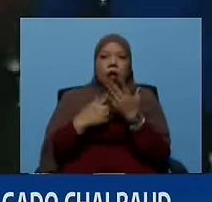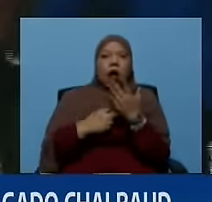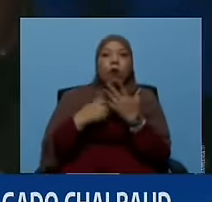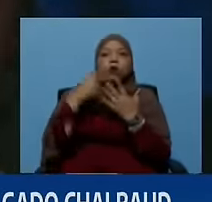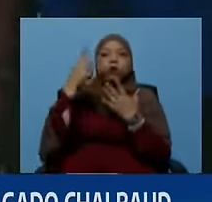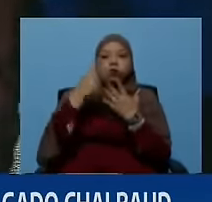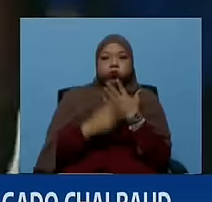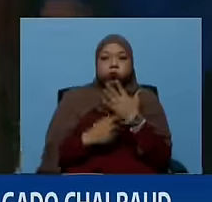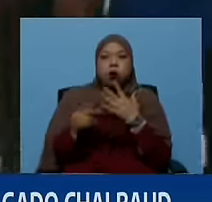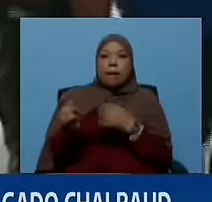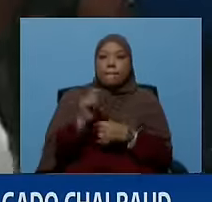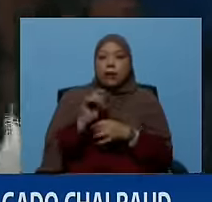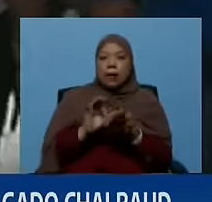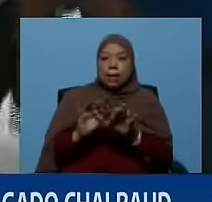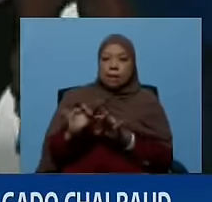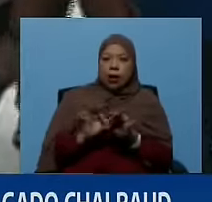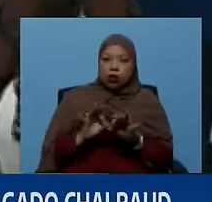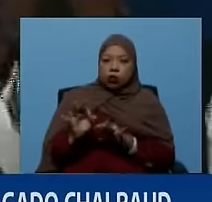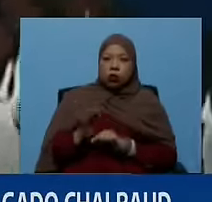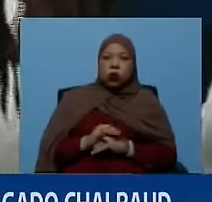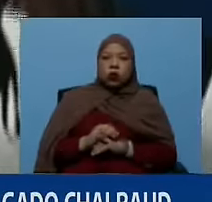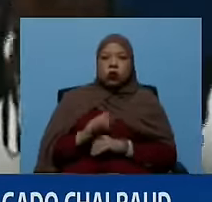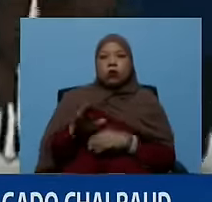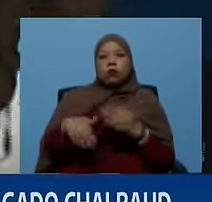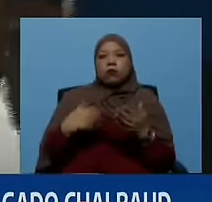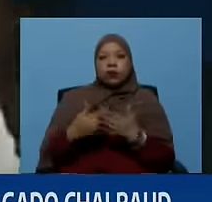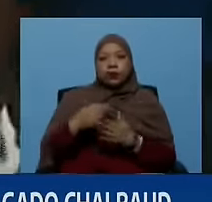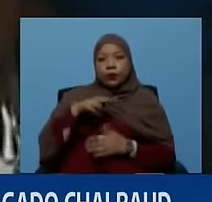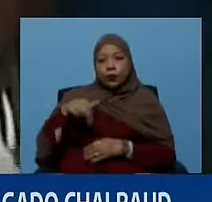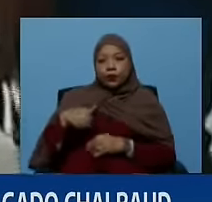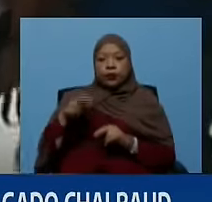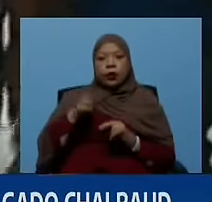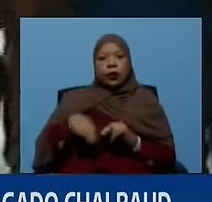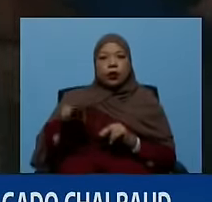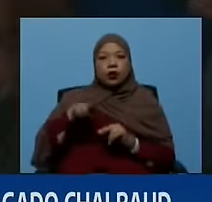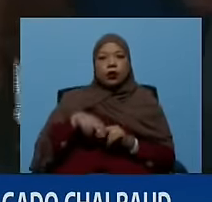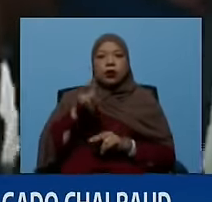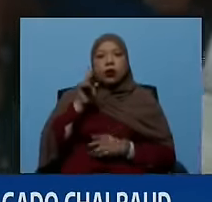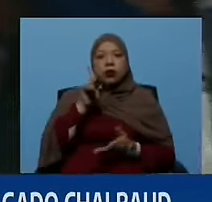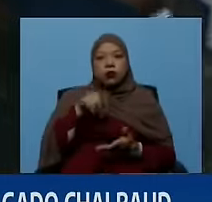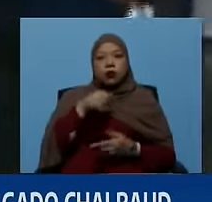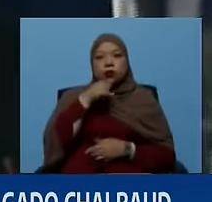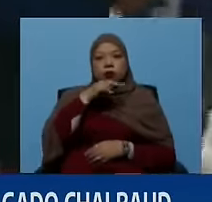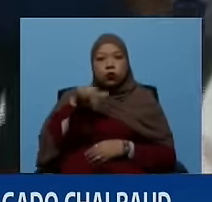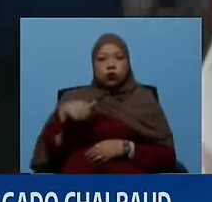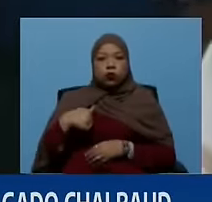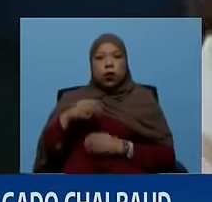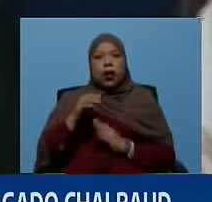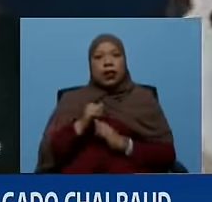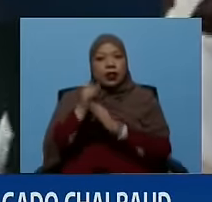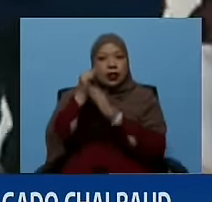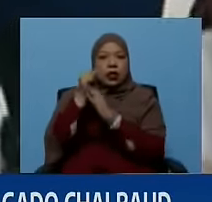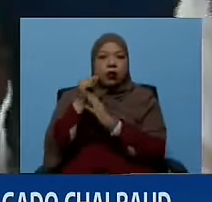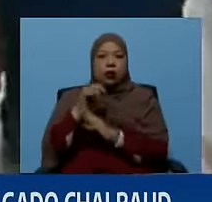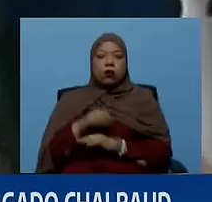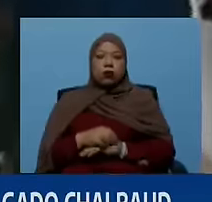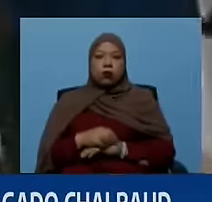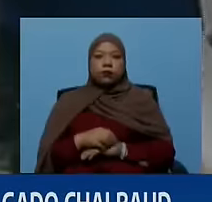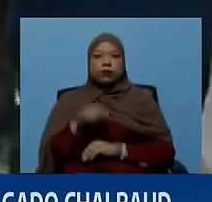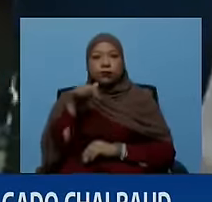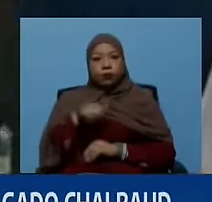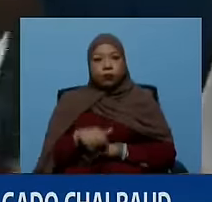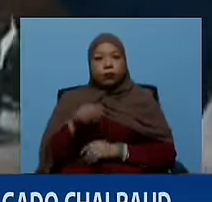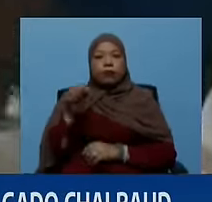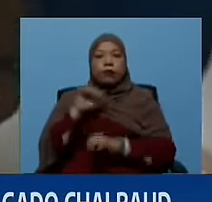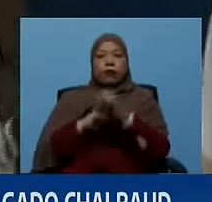ese preparación para la llegada de nuestros niños pero yo quisiera que nuestra directora que ha estado aquí